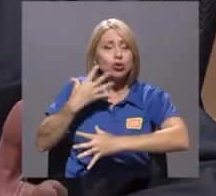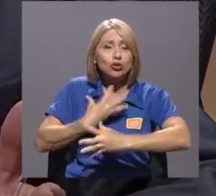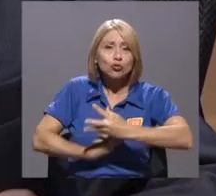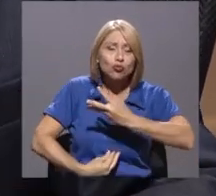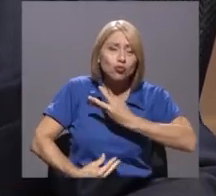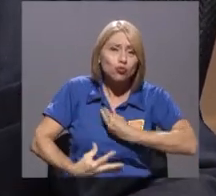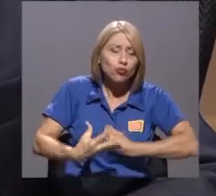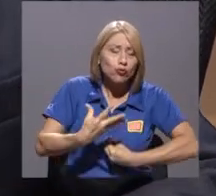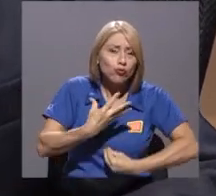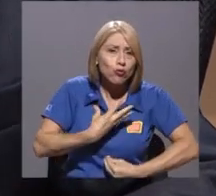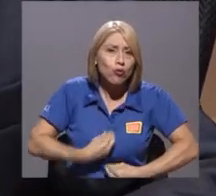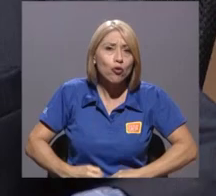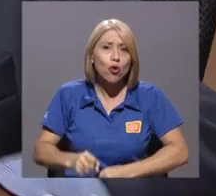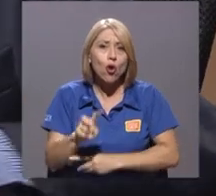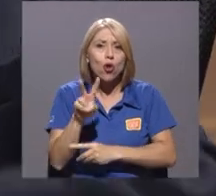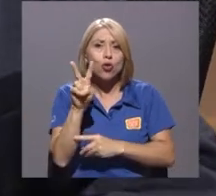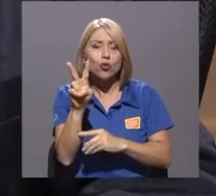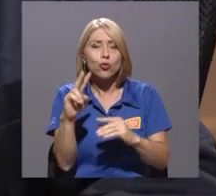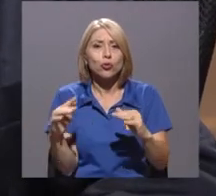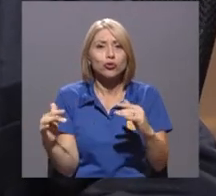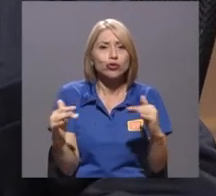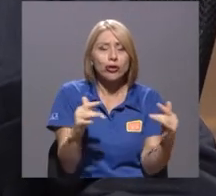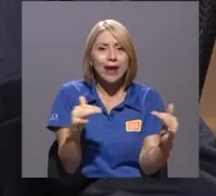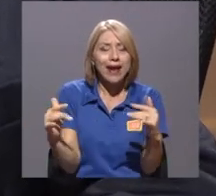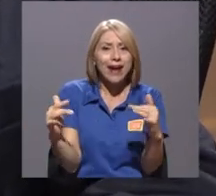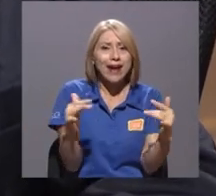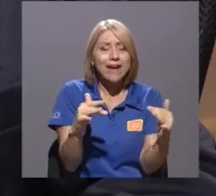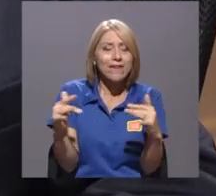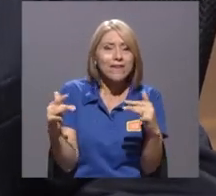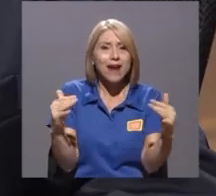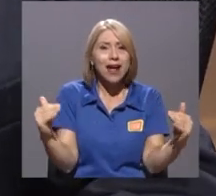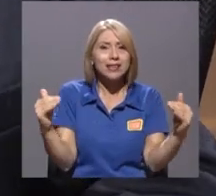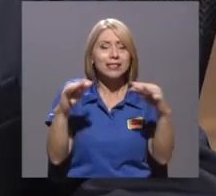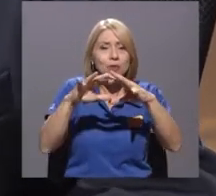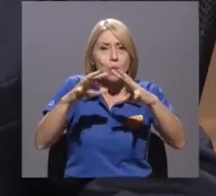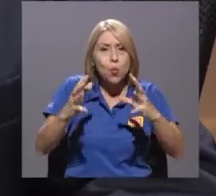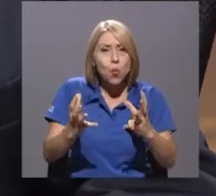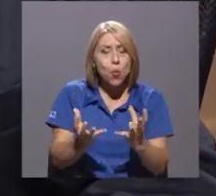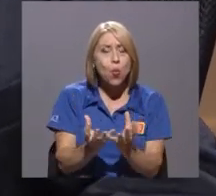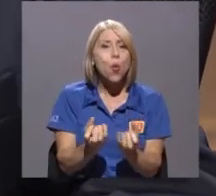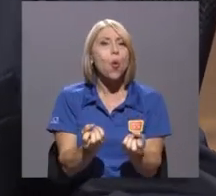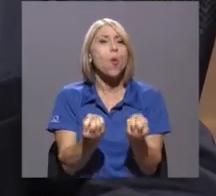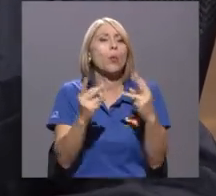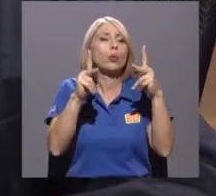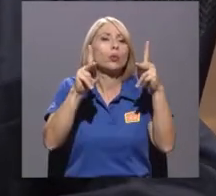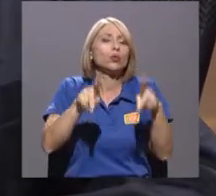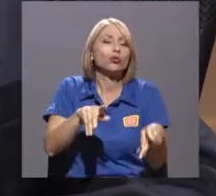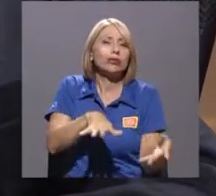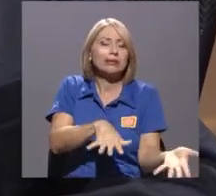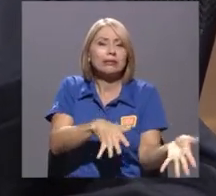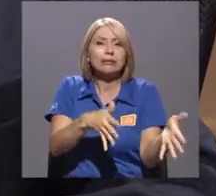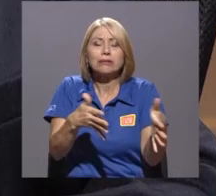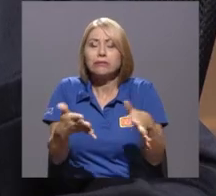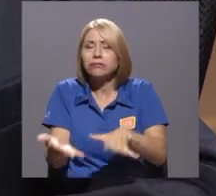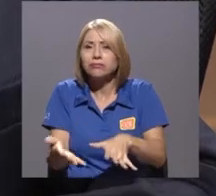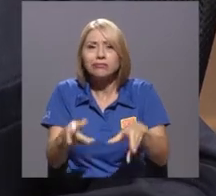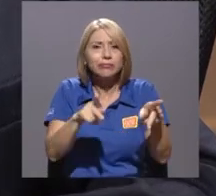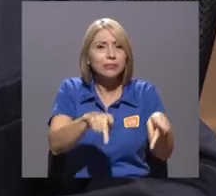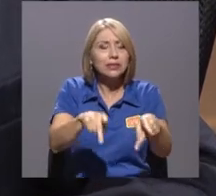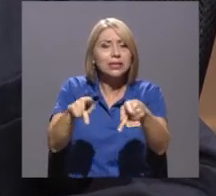de dos guerras mundiales millones de víctimas civiles